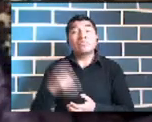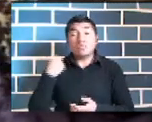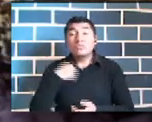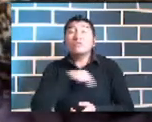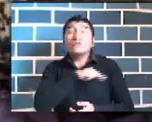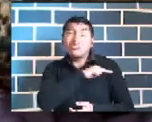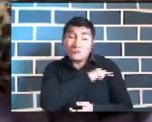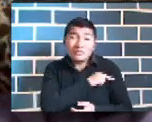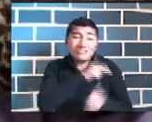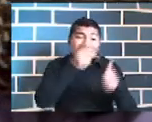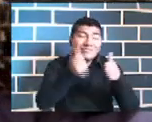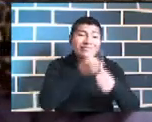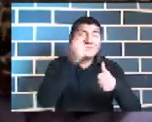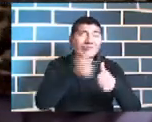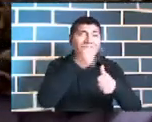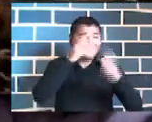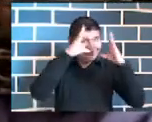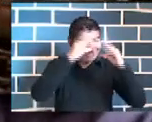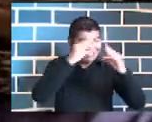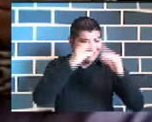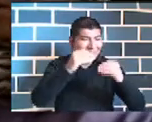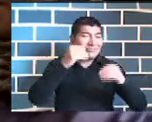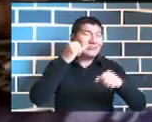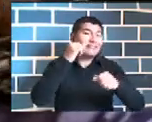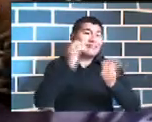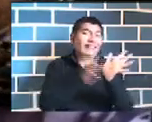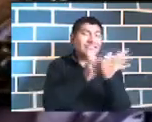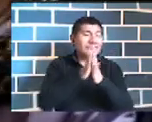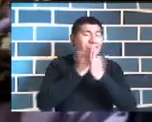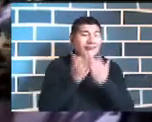nosotros somos los primeros catequistas de los niños.